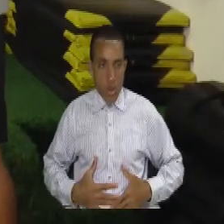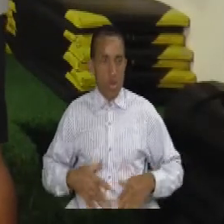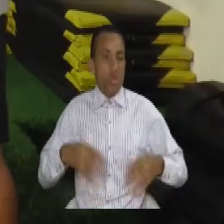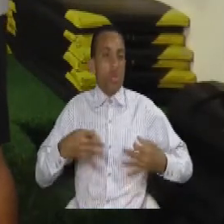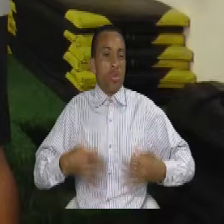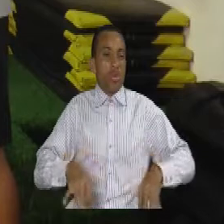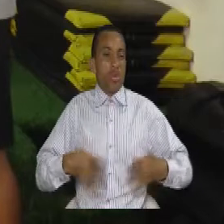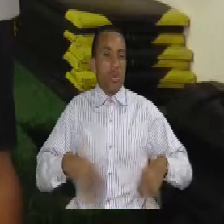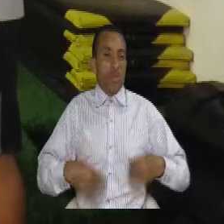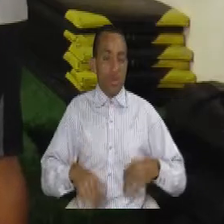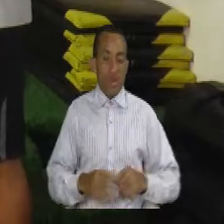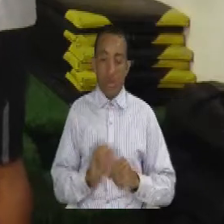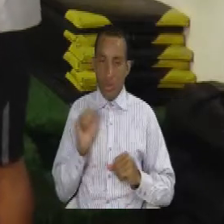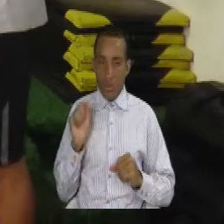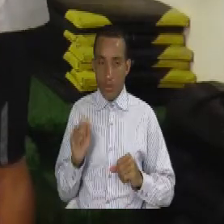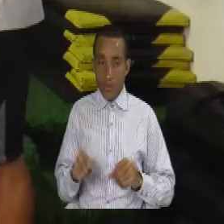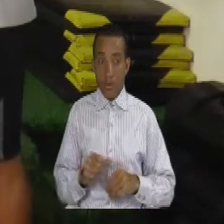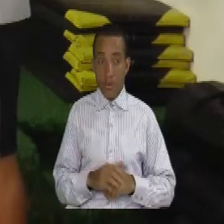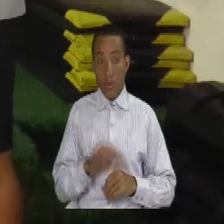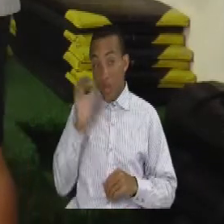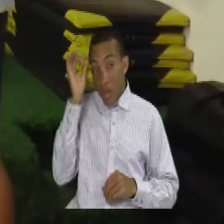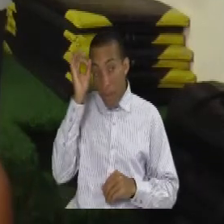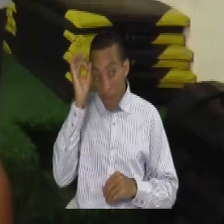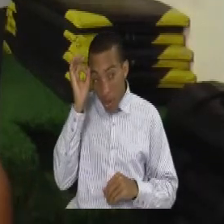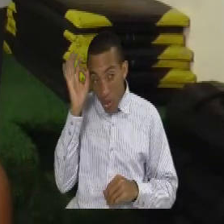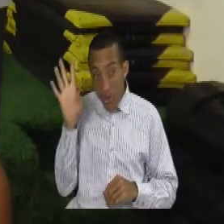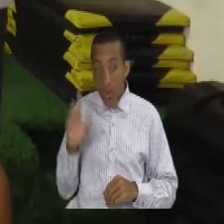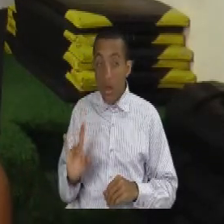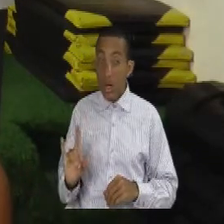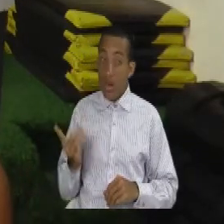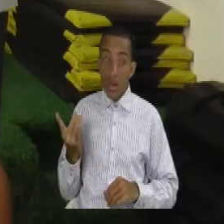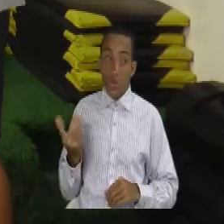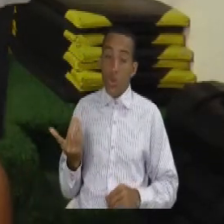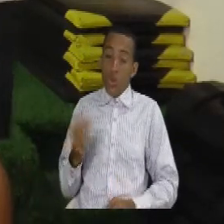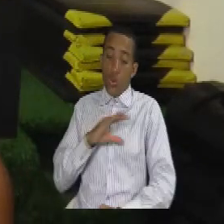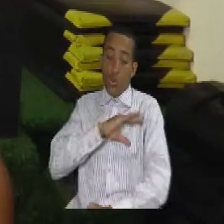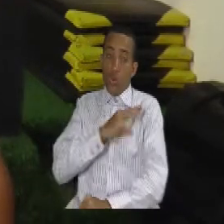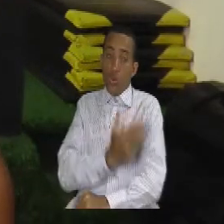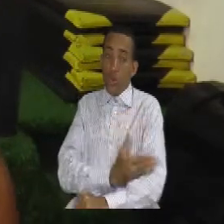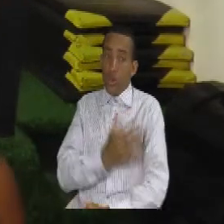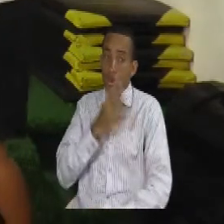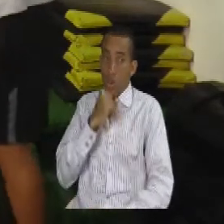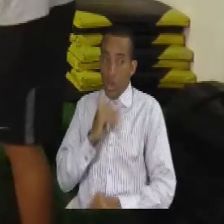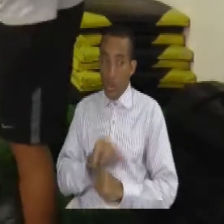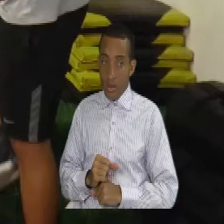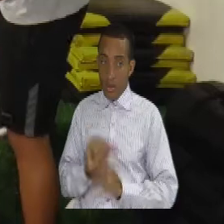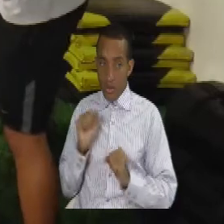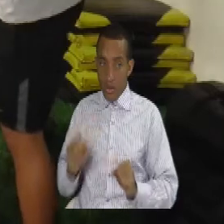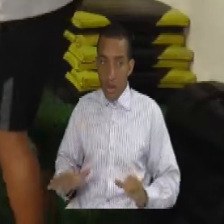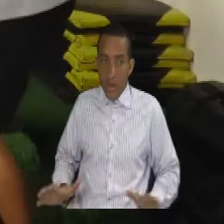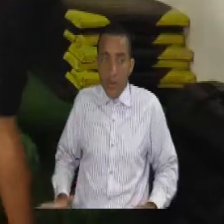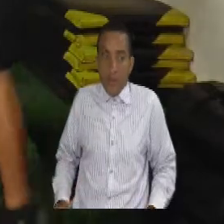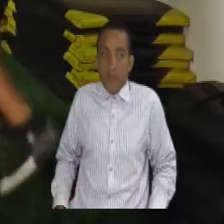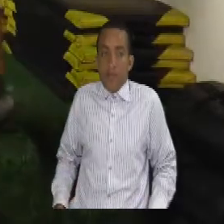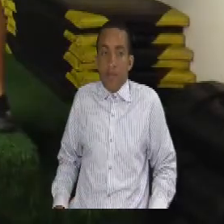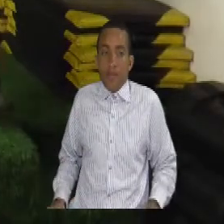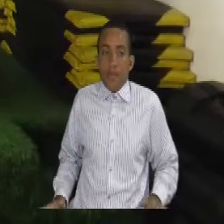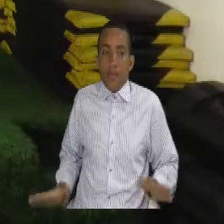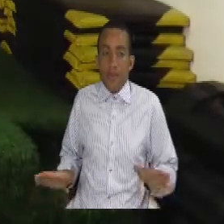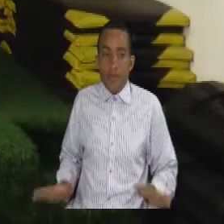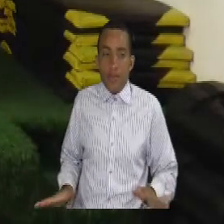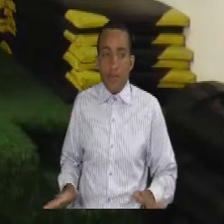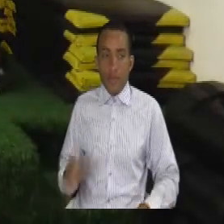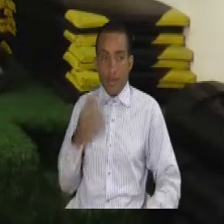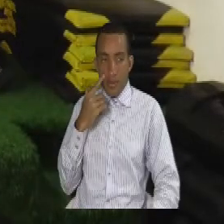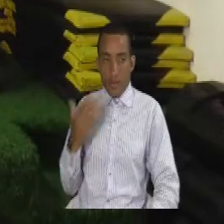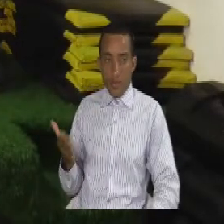realizar con mayor comodidad. Si de pronto no tienen la mayor fuerza para sostener el cuerpo, van a apoyar las manos al piso.